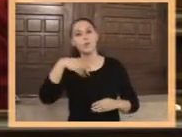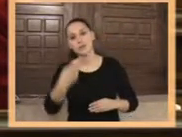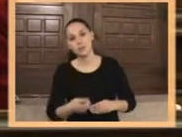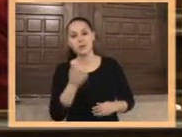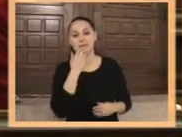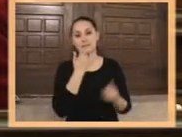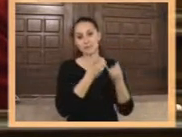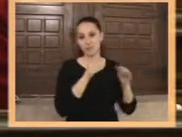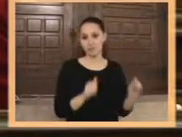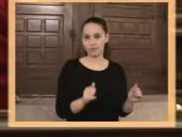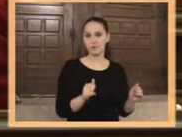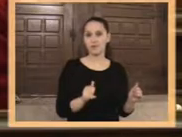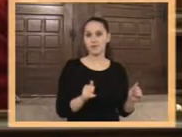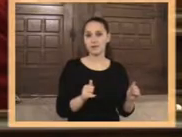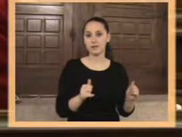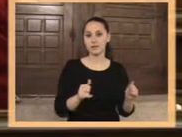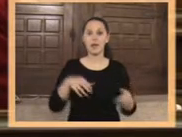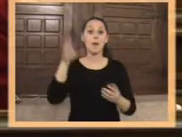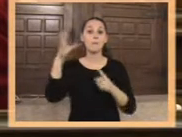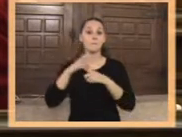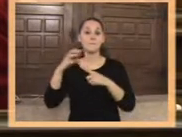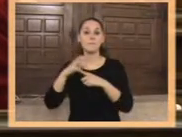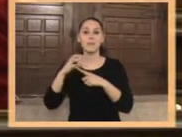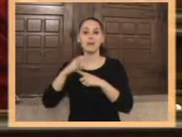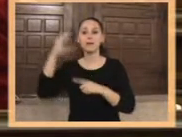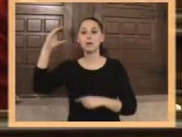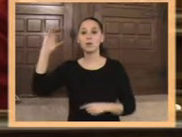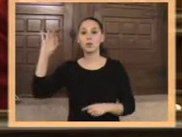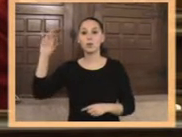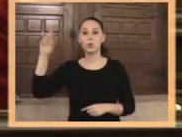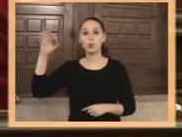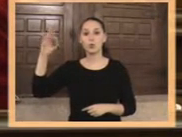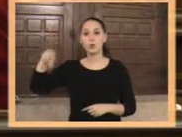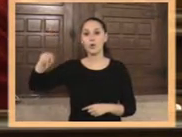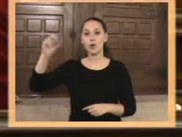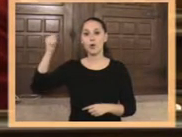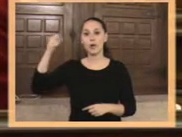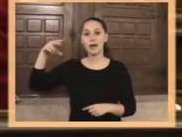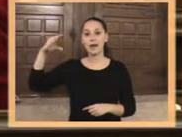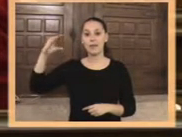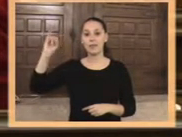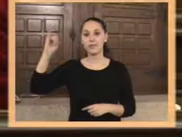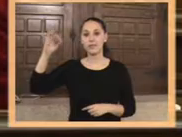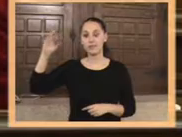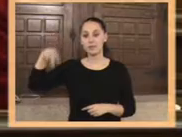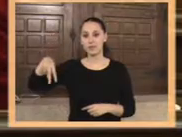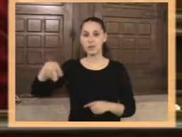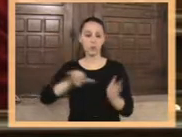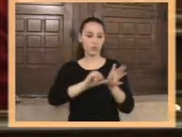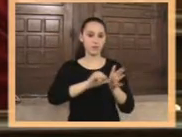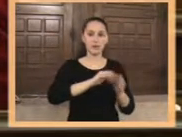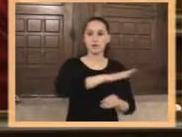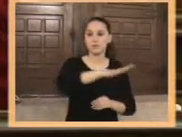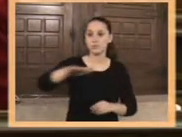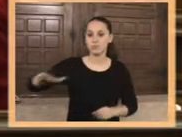necesario, en el torno del Parque de la Coronación. Incluye también para la venta de alimentos que se permitan